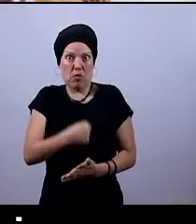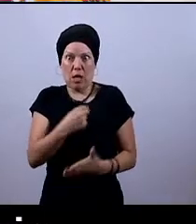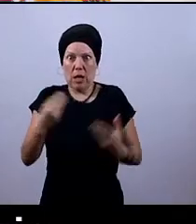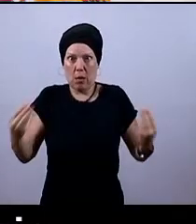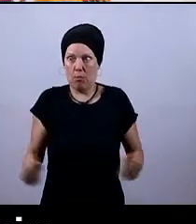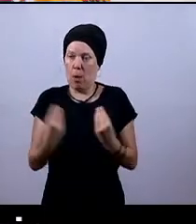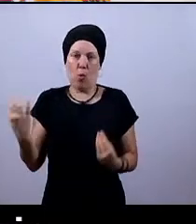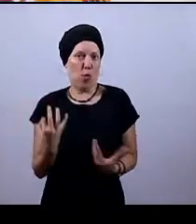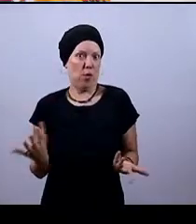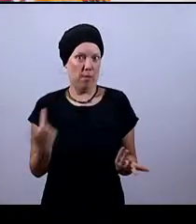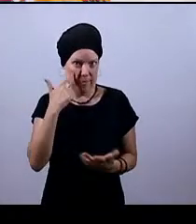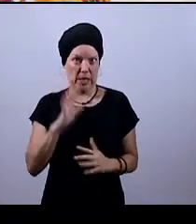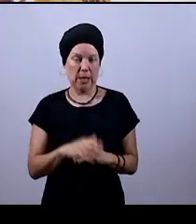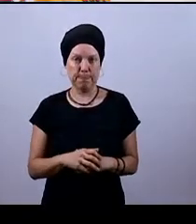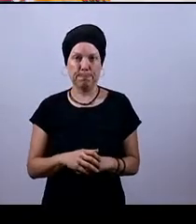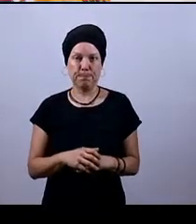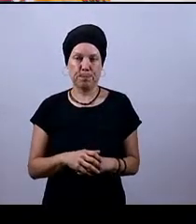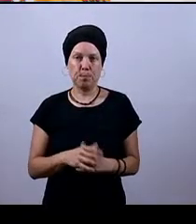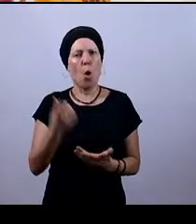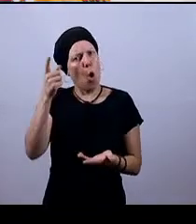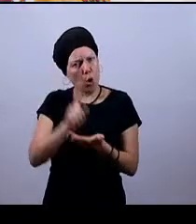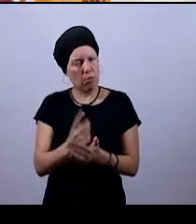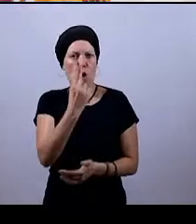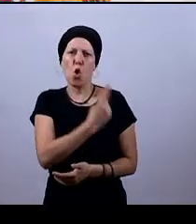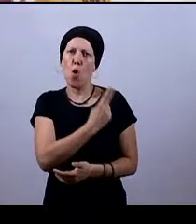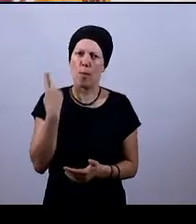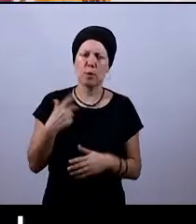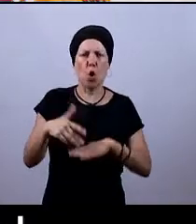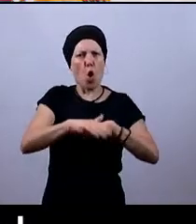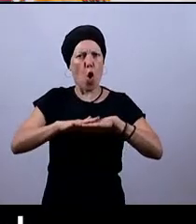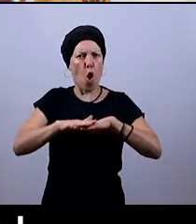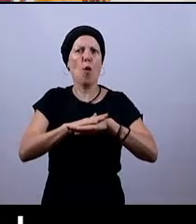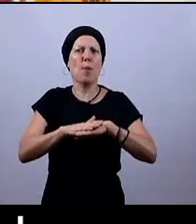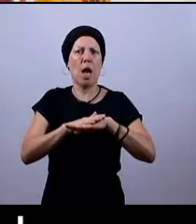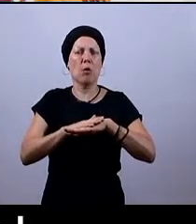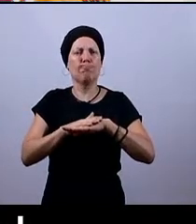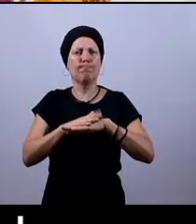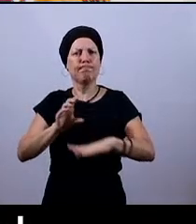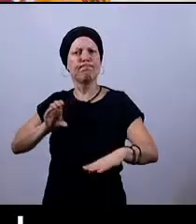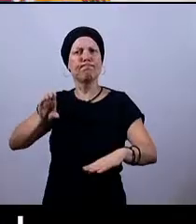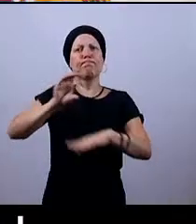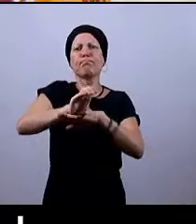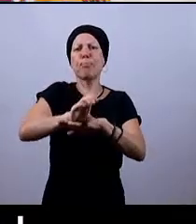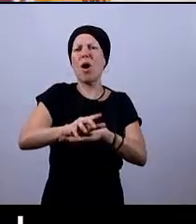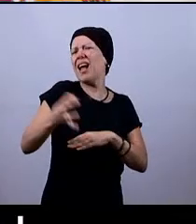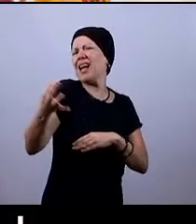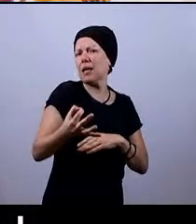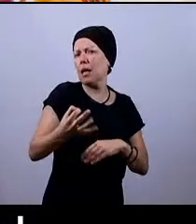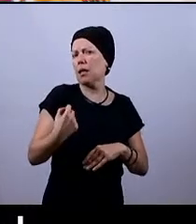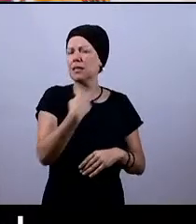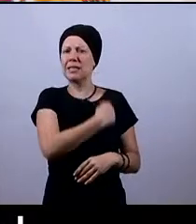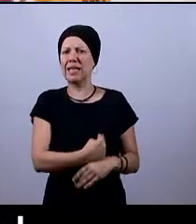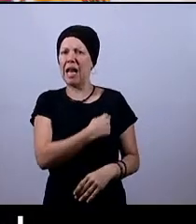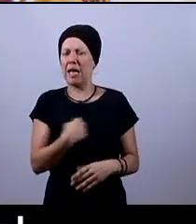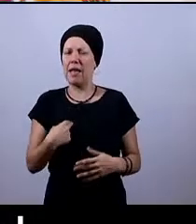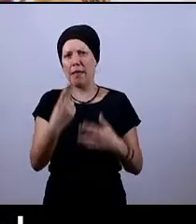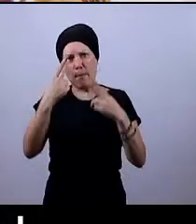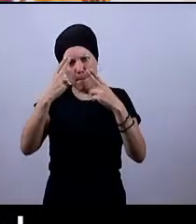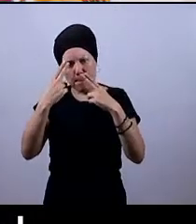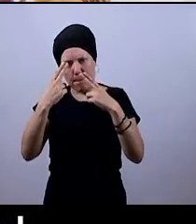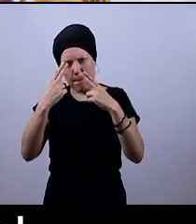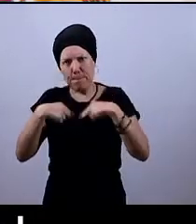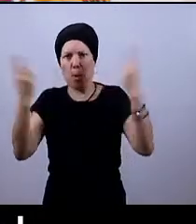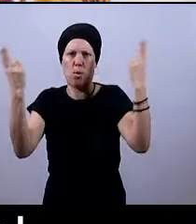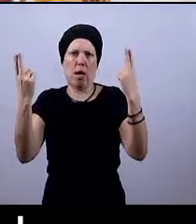sanitarios. Nuevamente es el compromiso de un Gobierno que invierte en sanidad pública. Nunca la sanidad ha